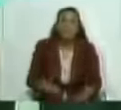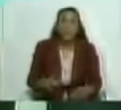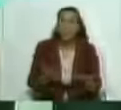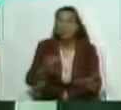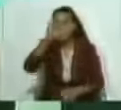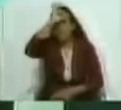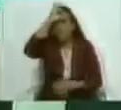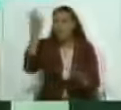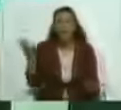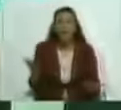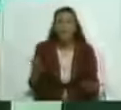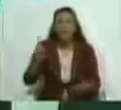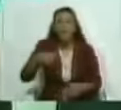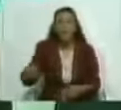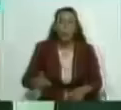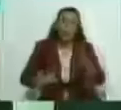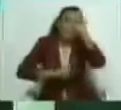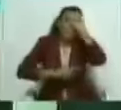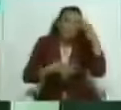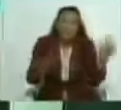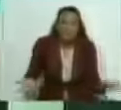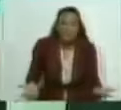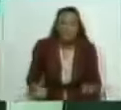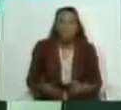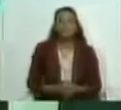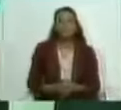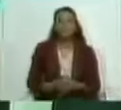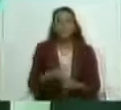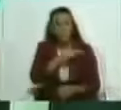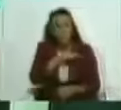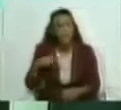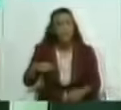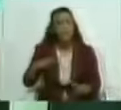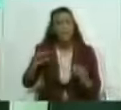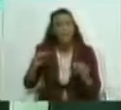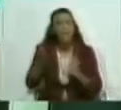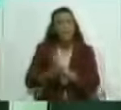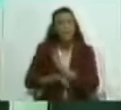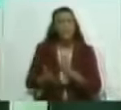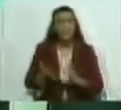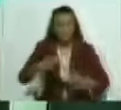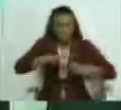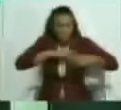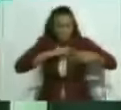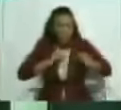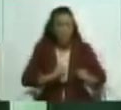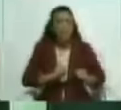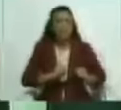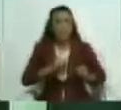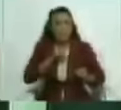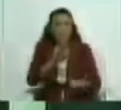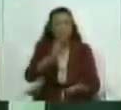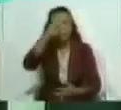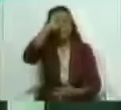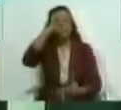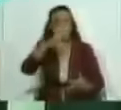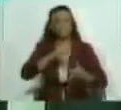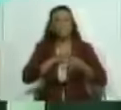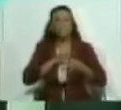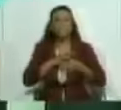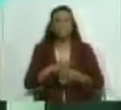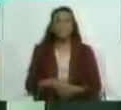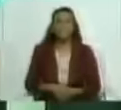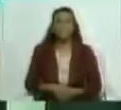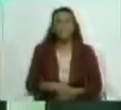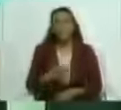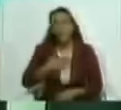por las decisiones que podemos tomar. Nosotros siempre hemos hablado desde el corazón para la razón.